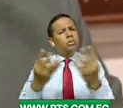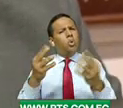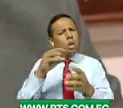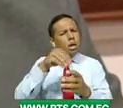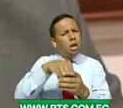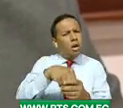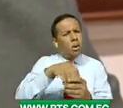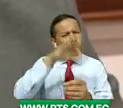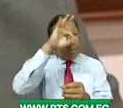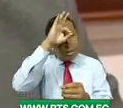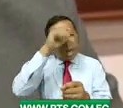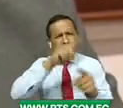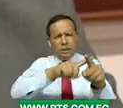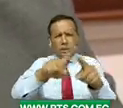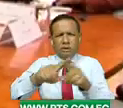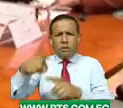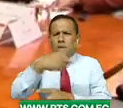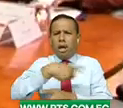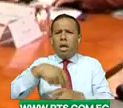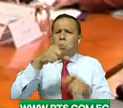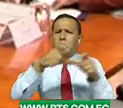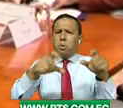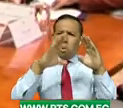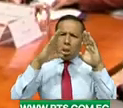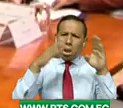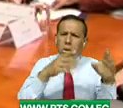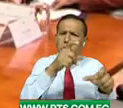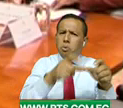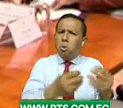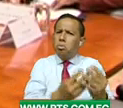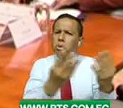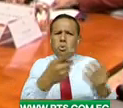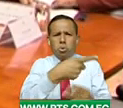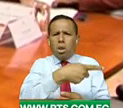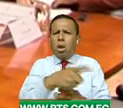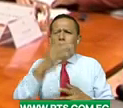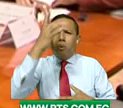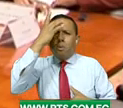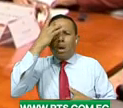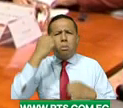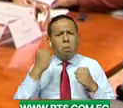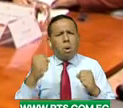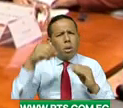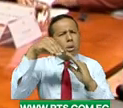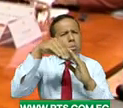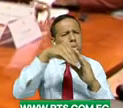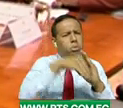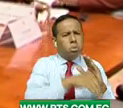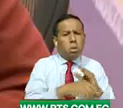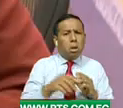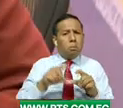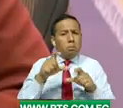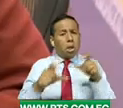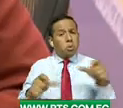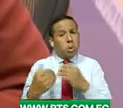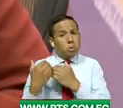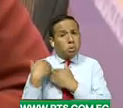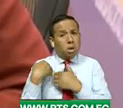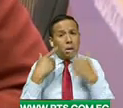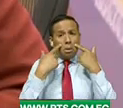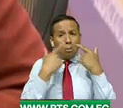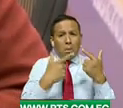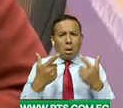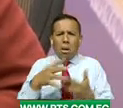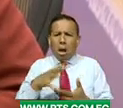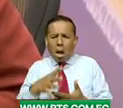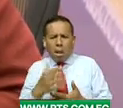inmersos en la atención de pacientes y escasez de los medicamentos necesarios para el tratamiento de enfermedades catastróficas, raras